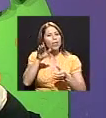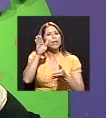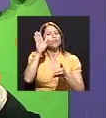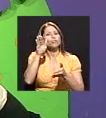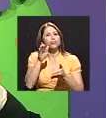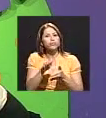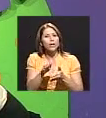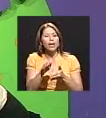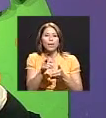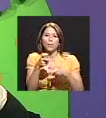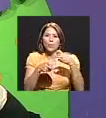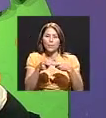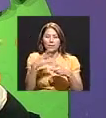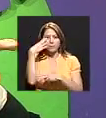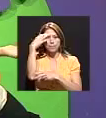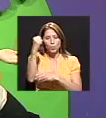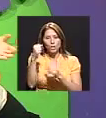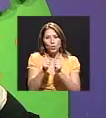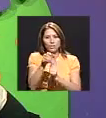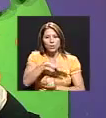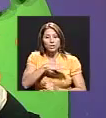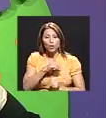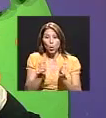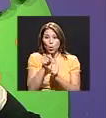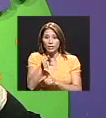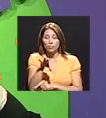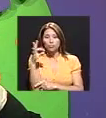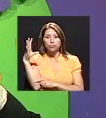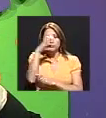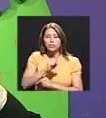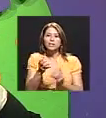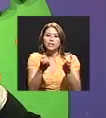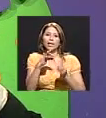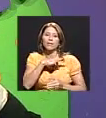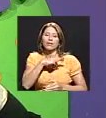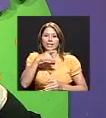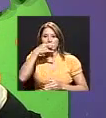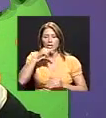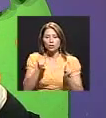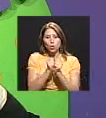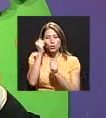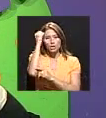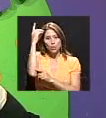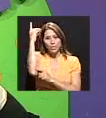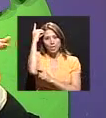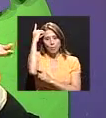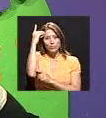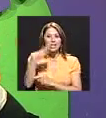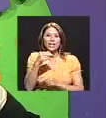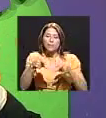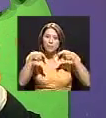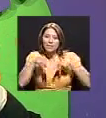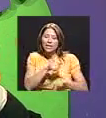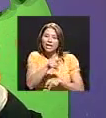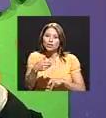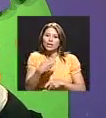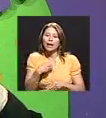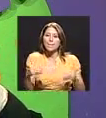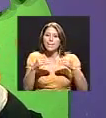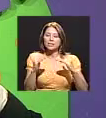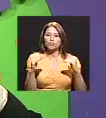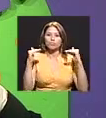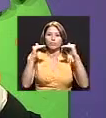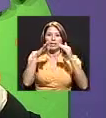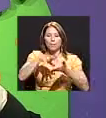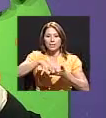que provoca esta condición. Con este hallazgo se pretende beneficiar a niños con síndrome de Down y permitirles tener un mayor nivel